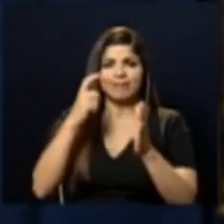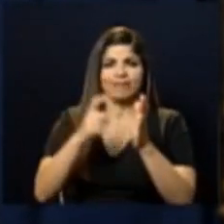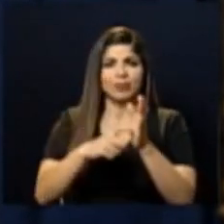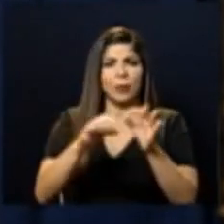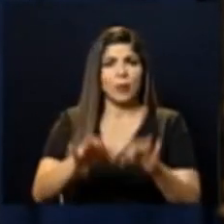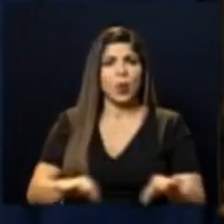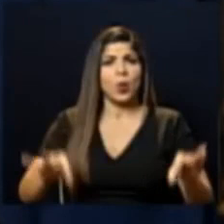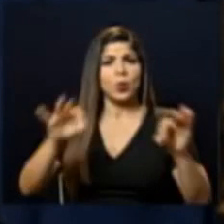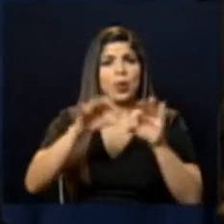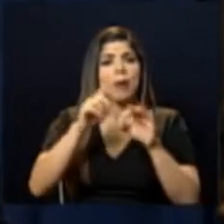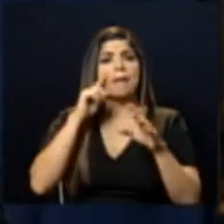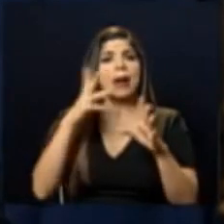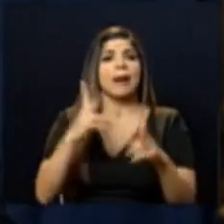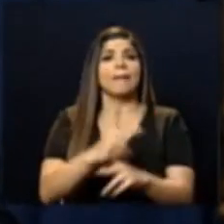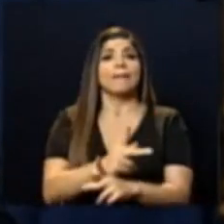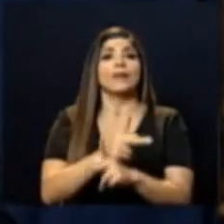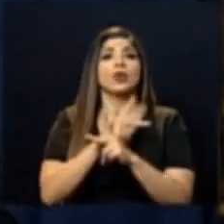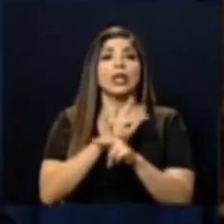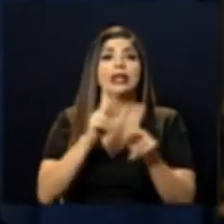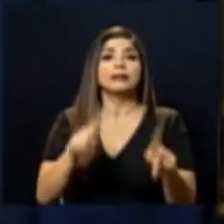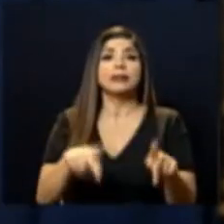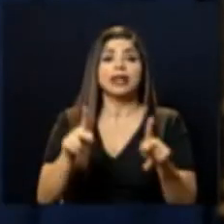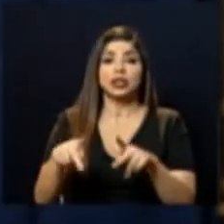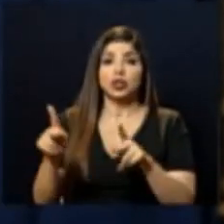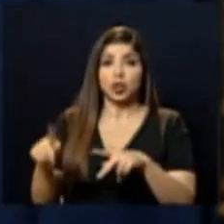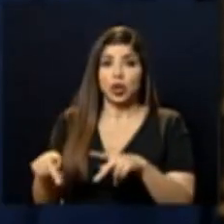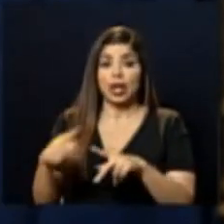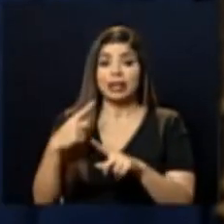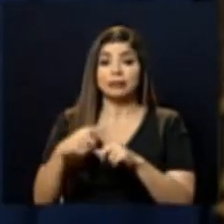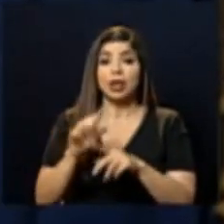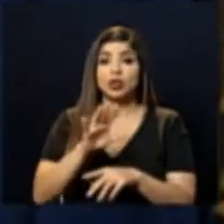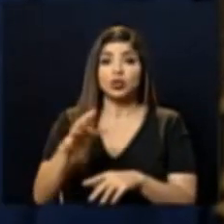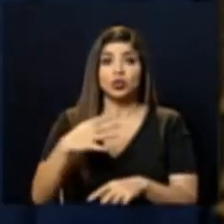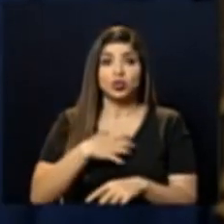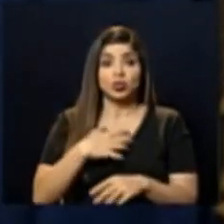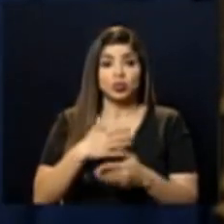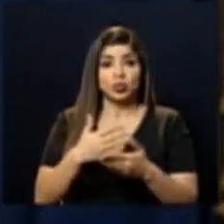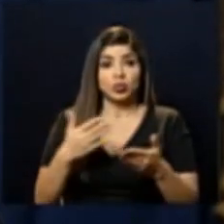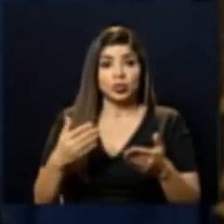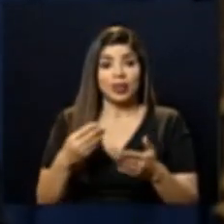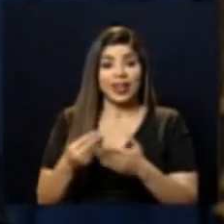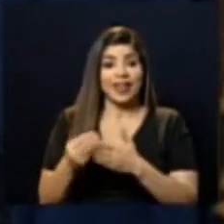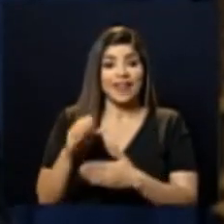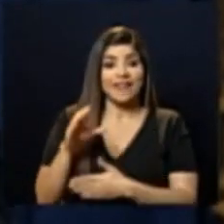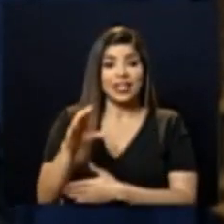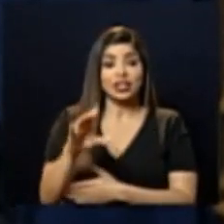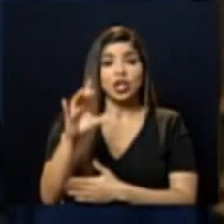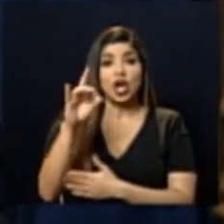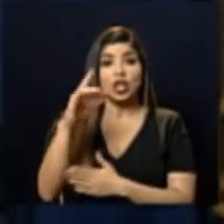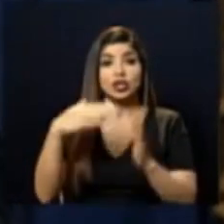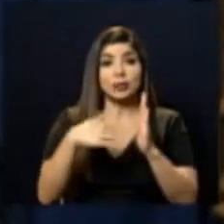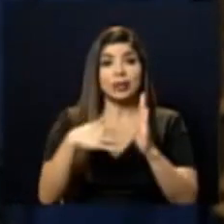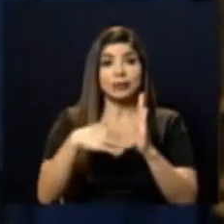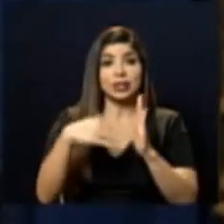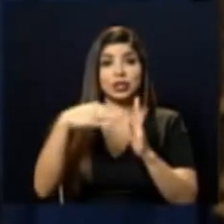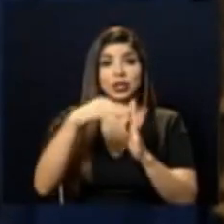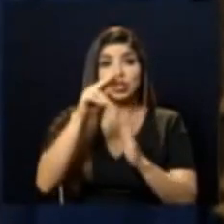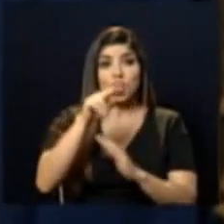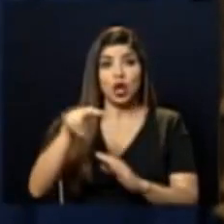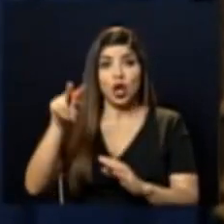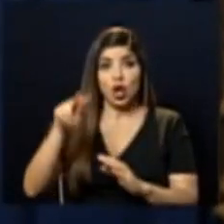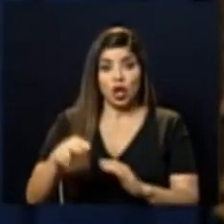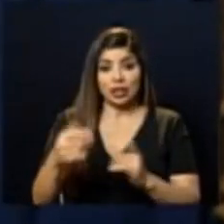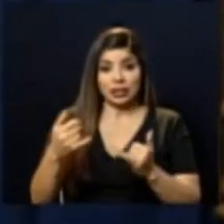importancia para la protección de las personas y de sus bienes la inversión de 8.000 millones de colones que